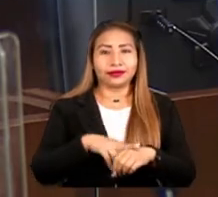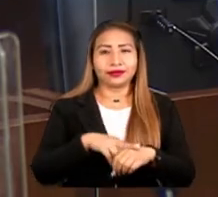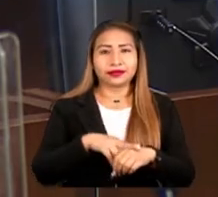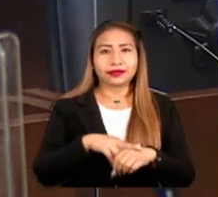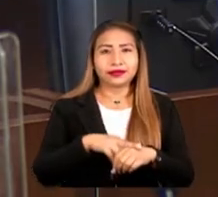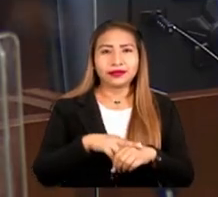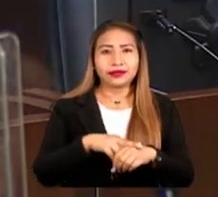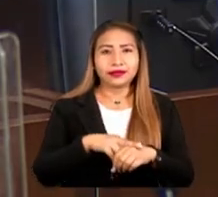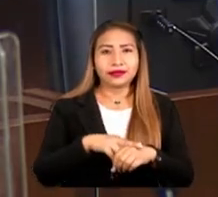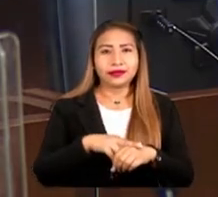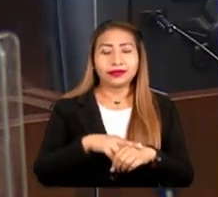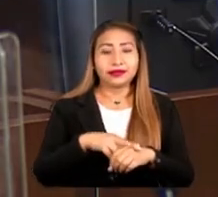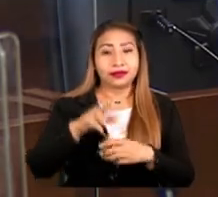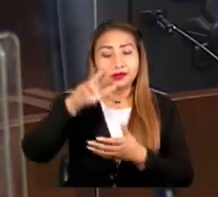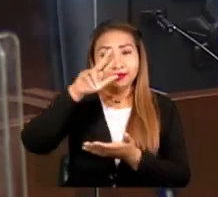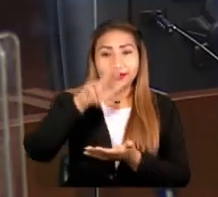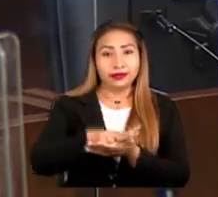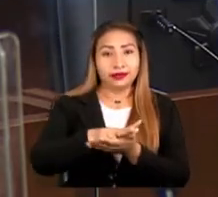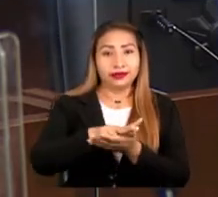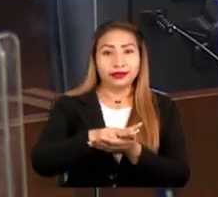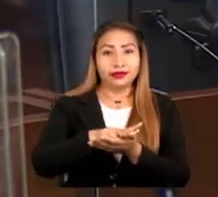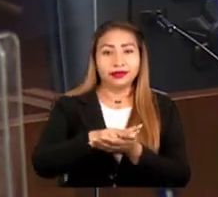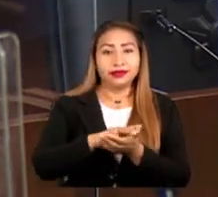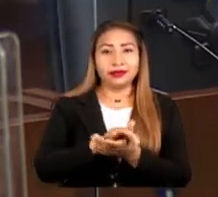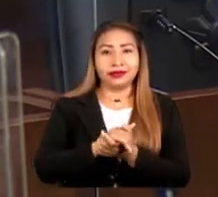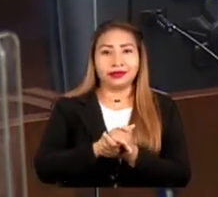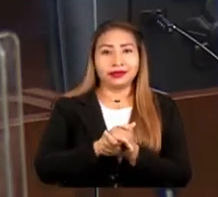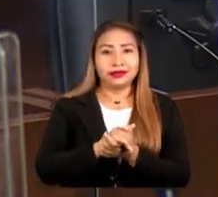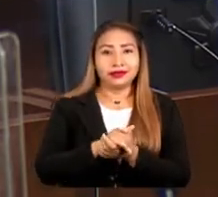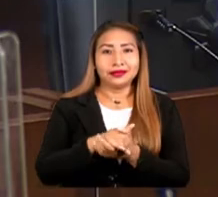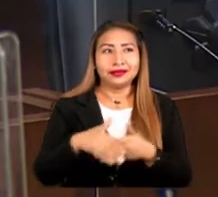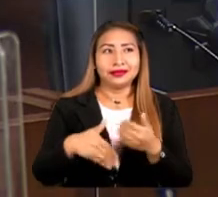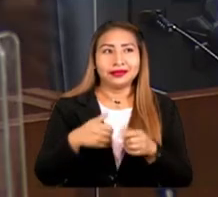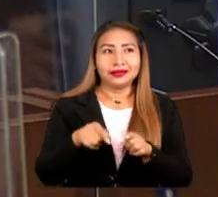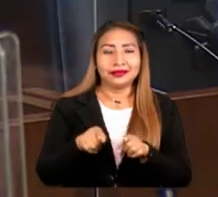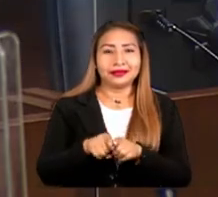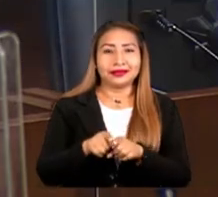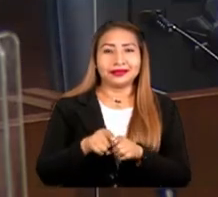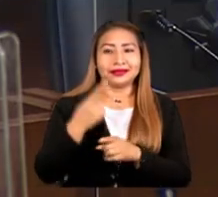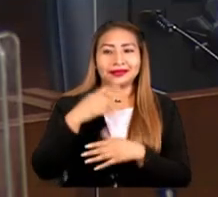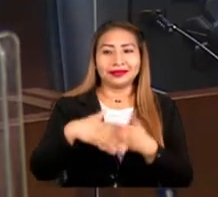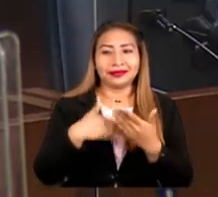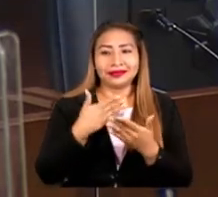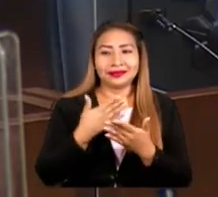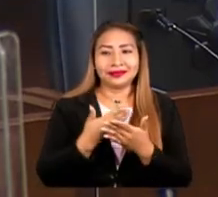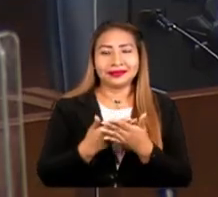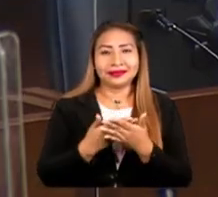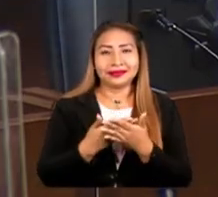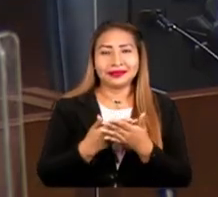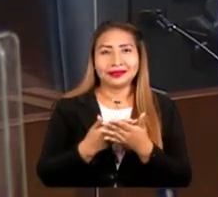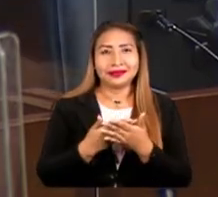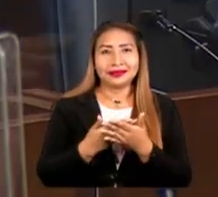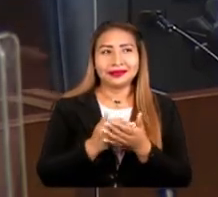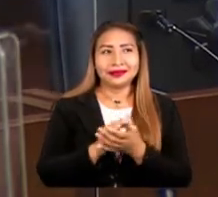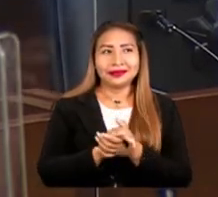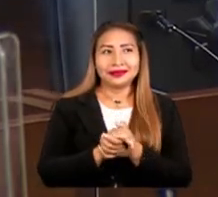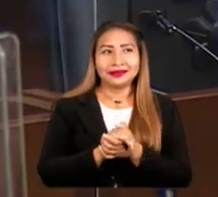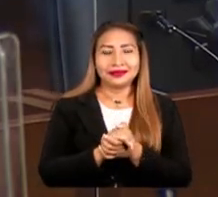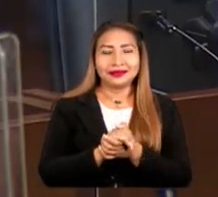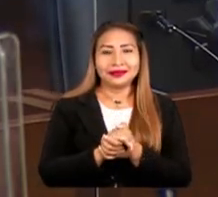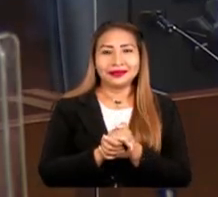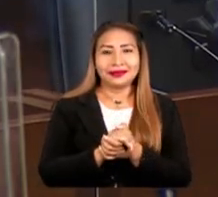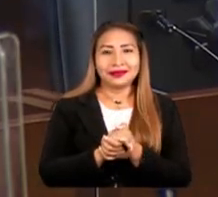la aprobación de su nombramiento hecho por el órgano ejecutivo como director ejecutivo